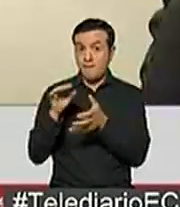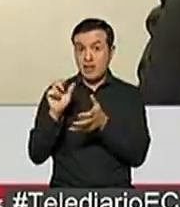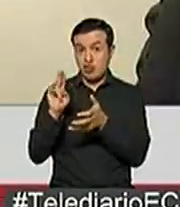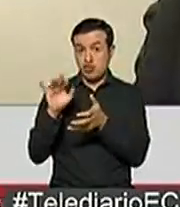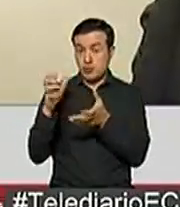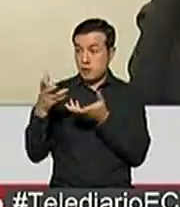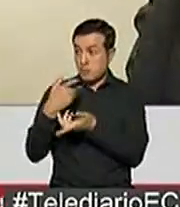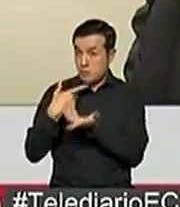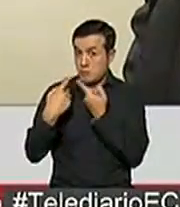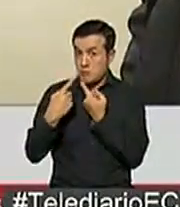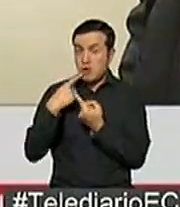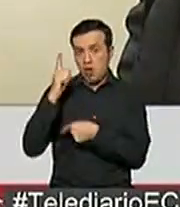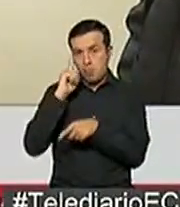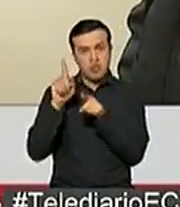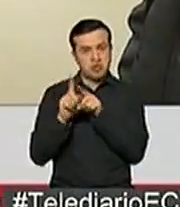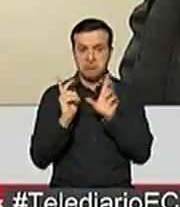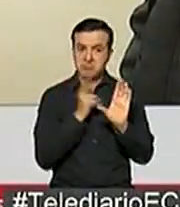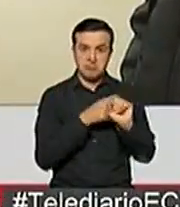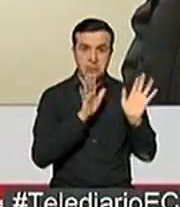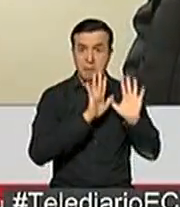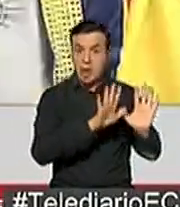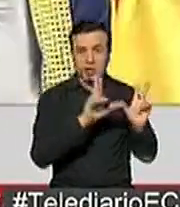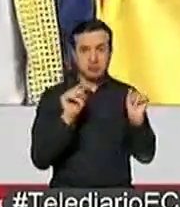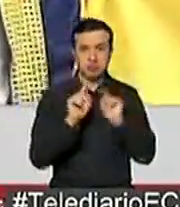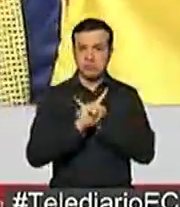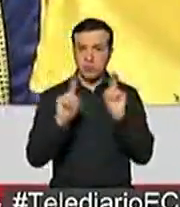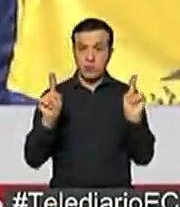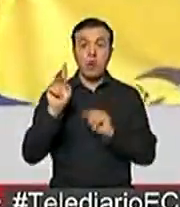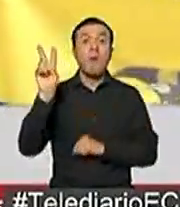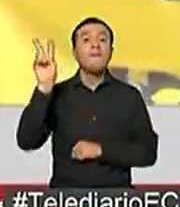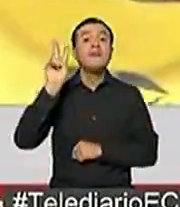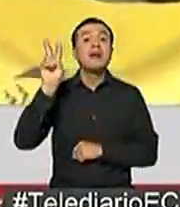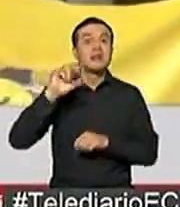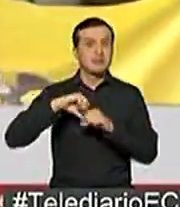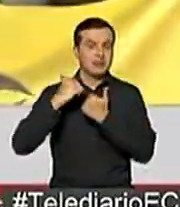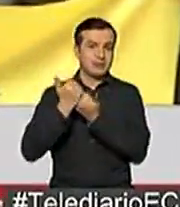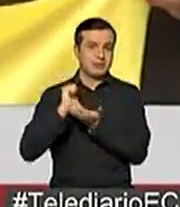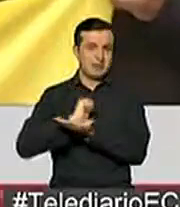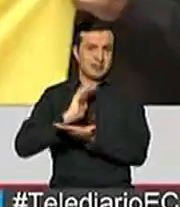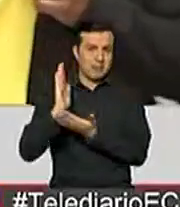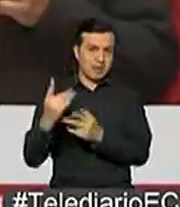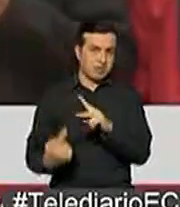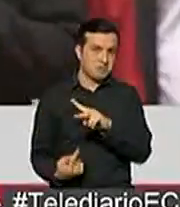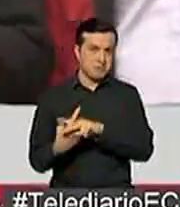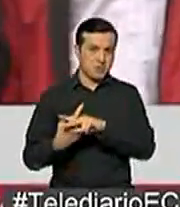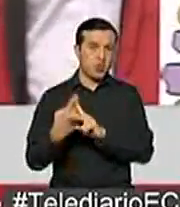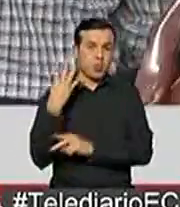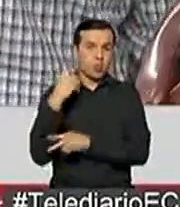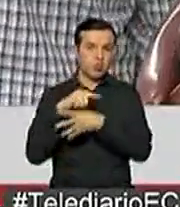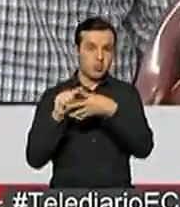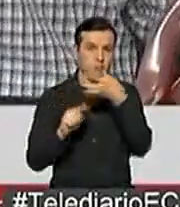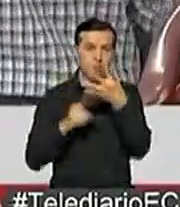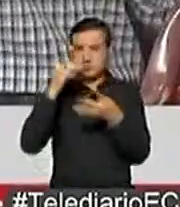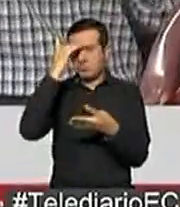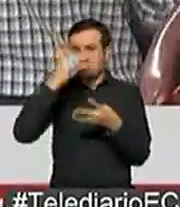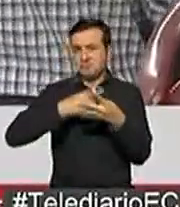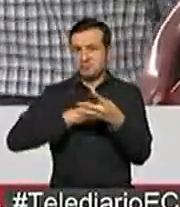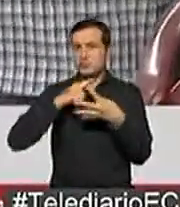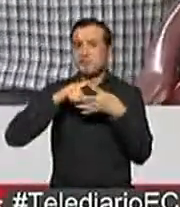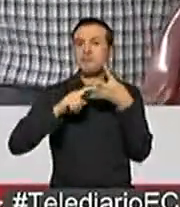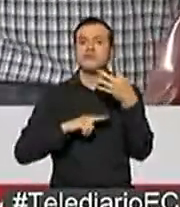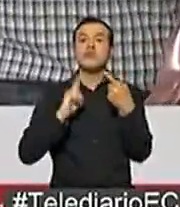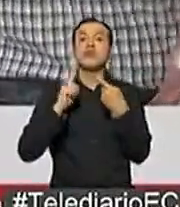en una asamblea extraordinaria mantenida este viernes con los representantes de sus bases se resolvieron cuatro puntos entre ellos la